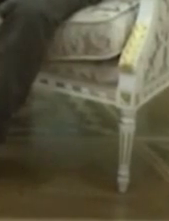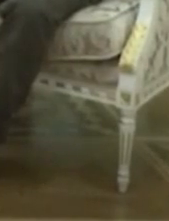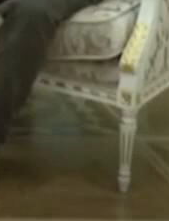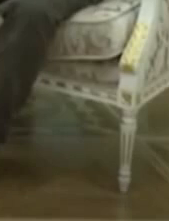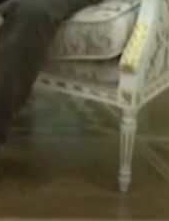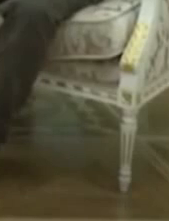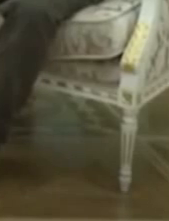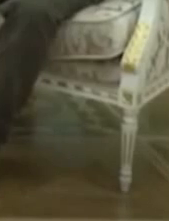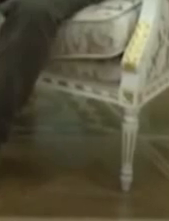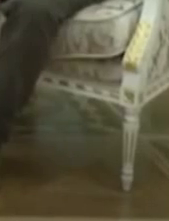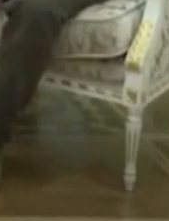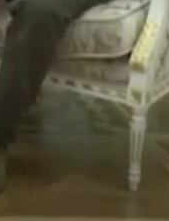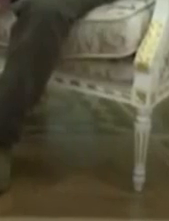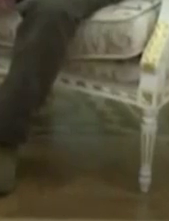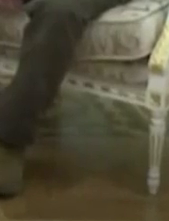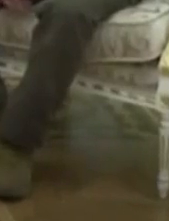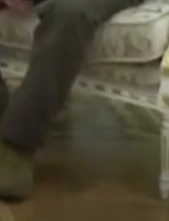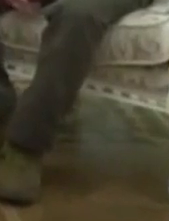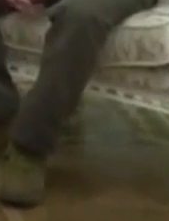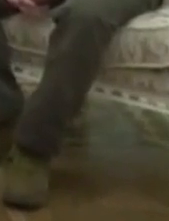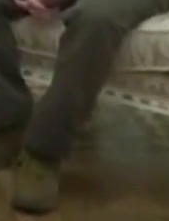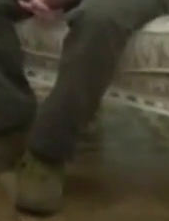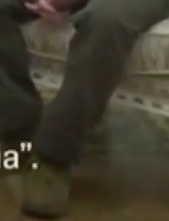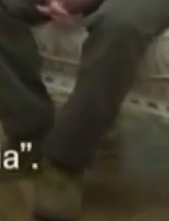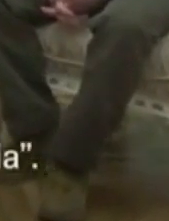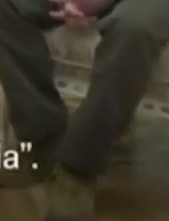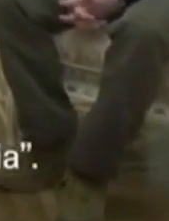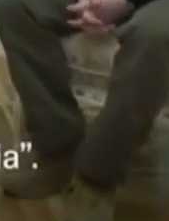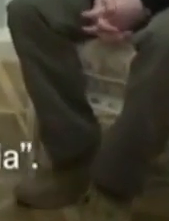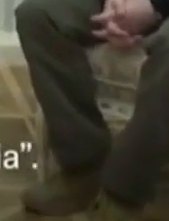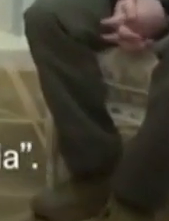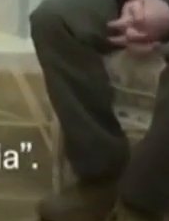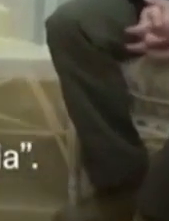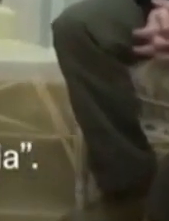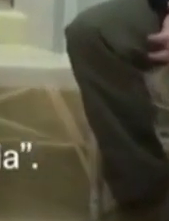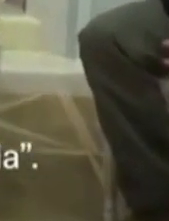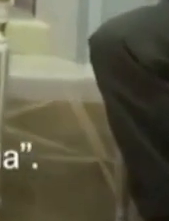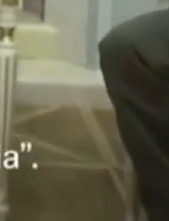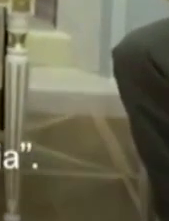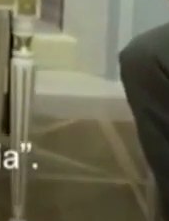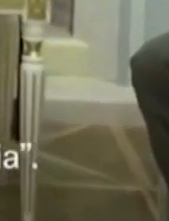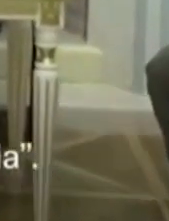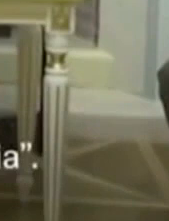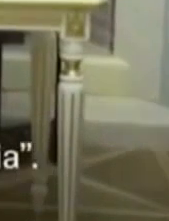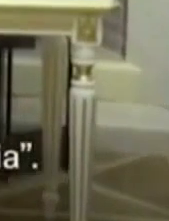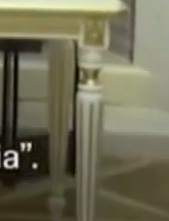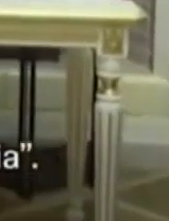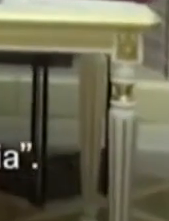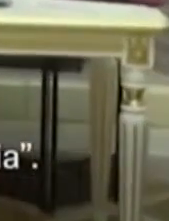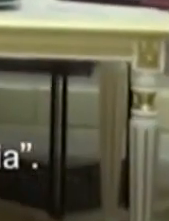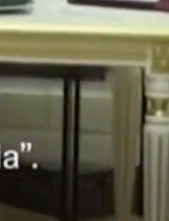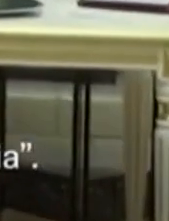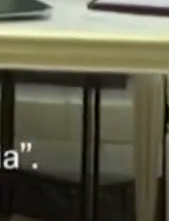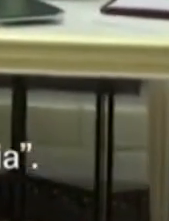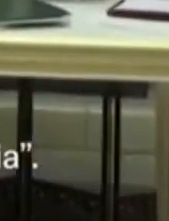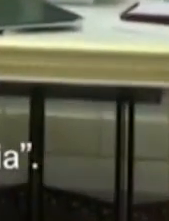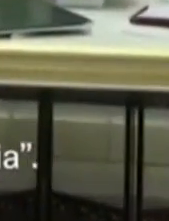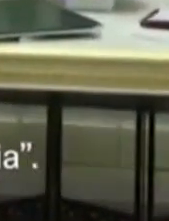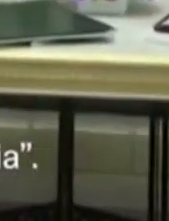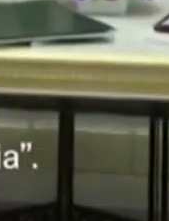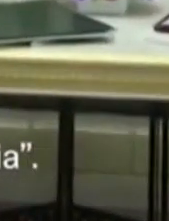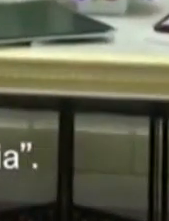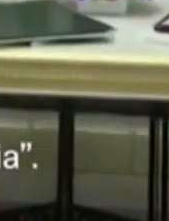thought it was critical that there would not be any doubt, none whatsoever, about U.S. support